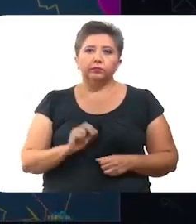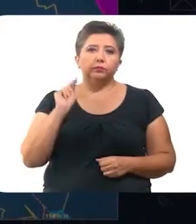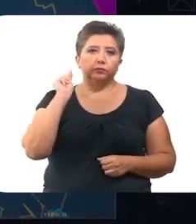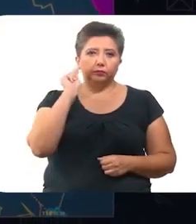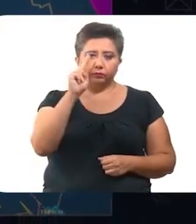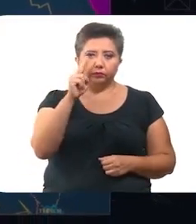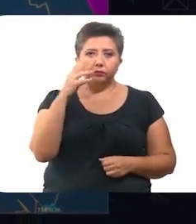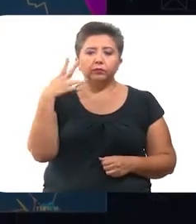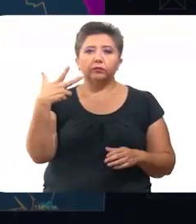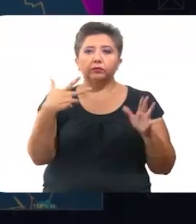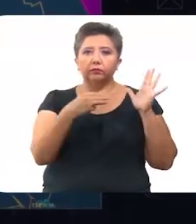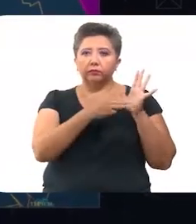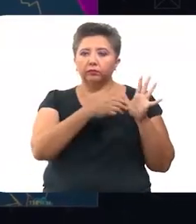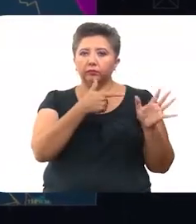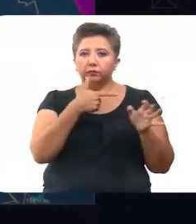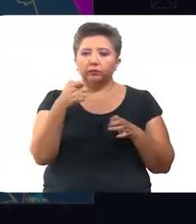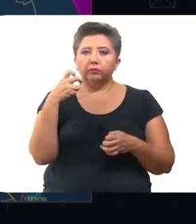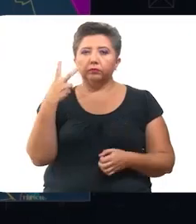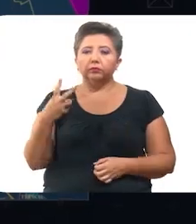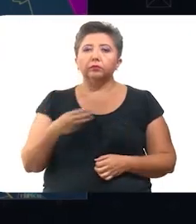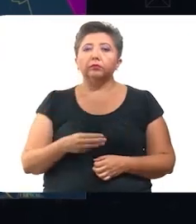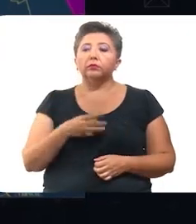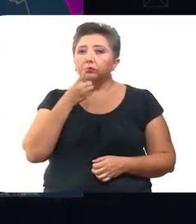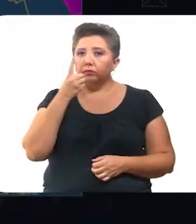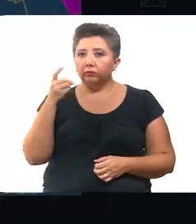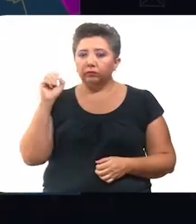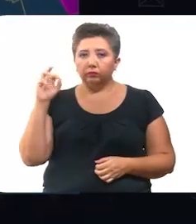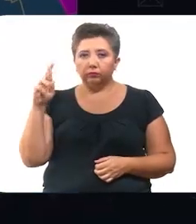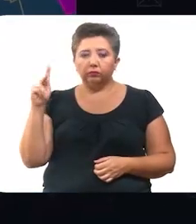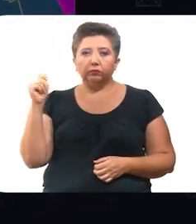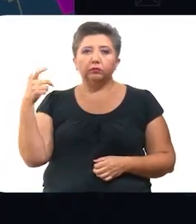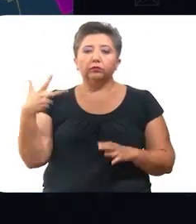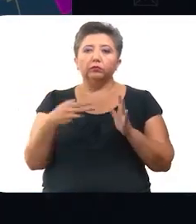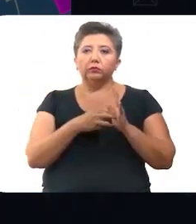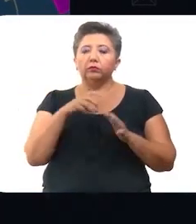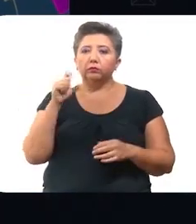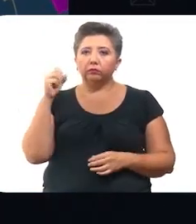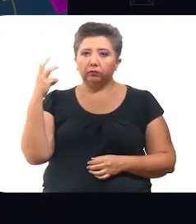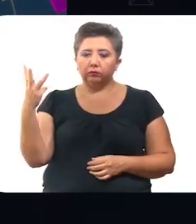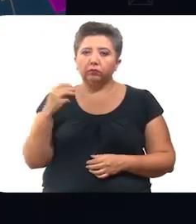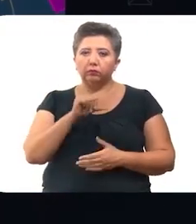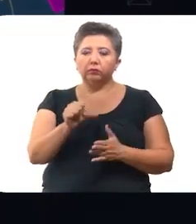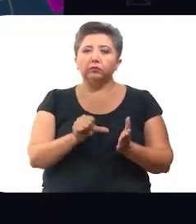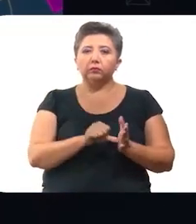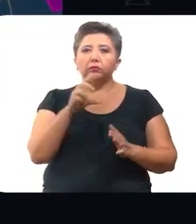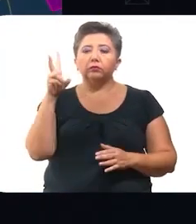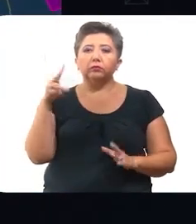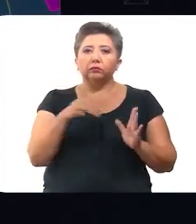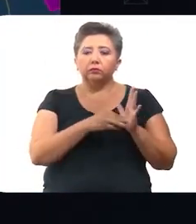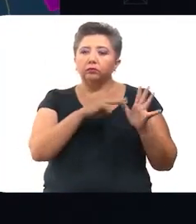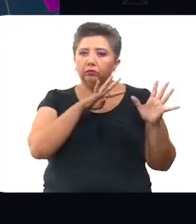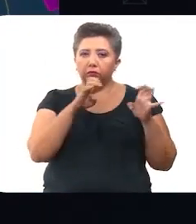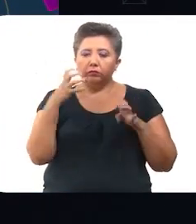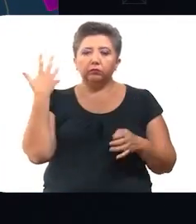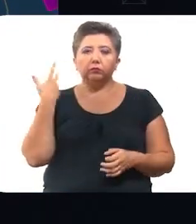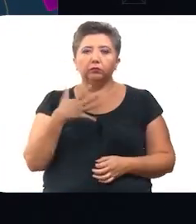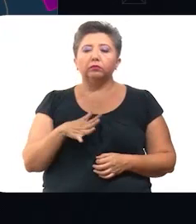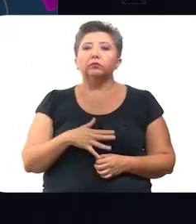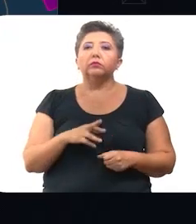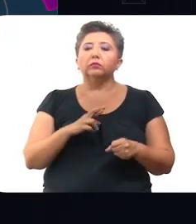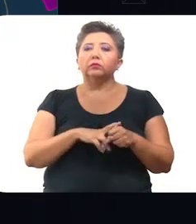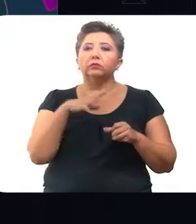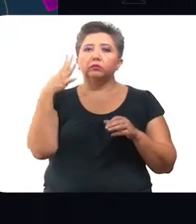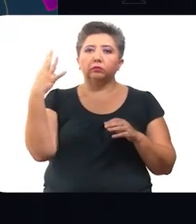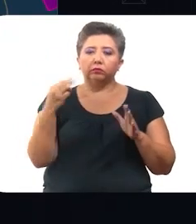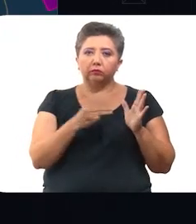la zona norte 8.703, en la zona oriente 8.023, en la zona centro 2.910, en la zona